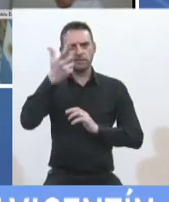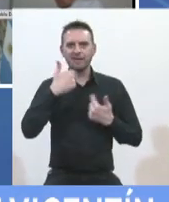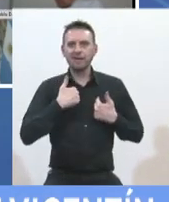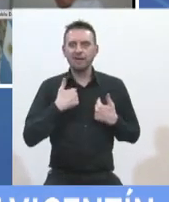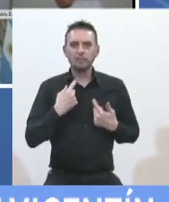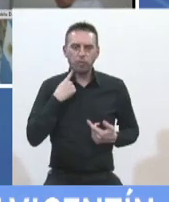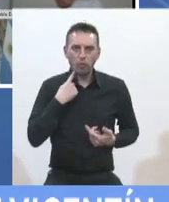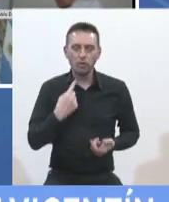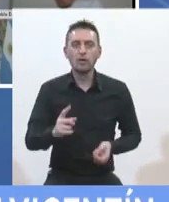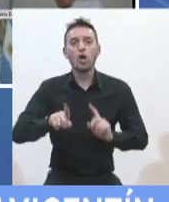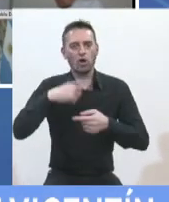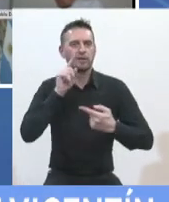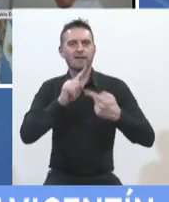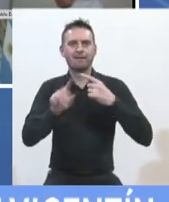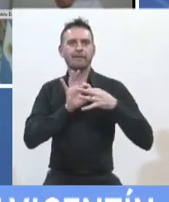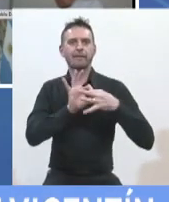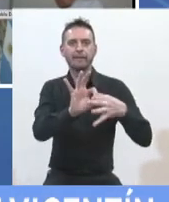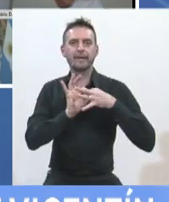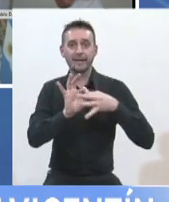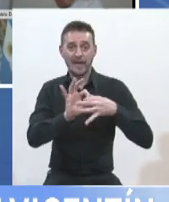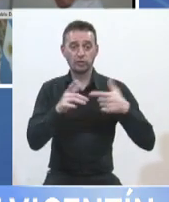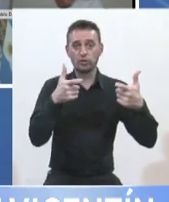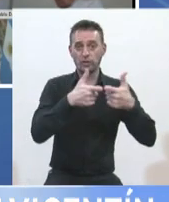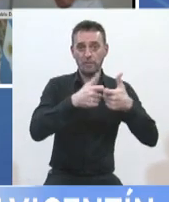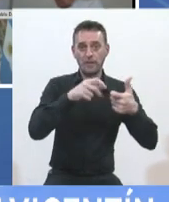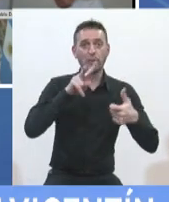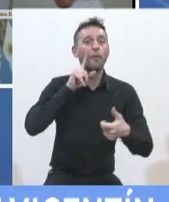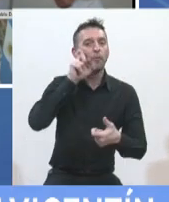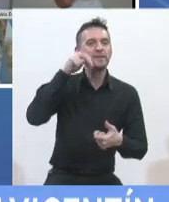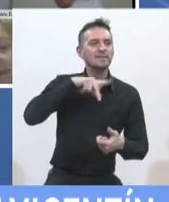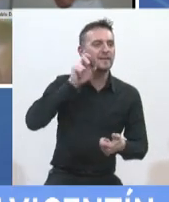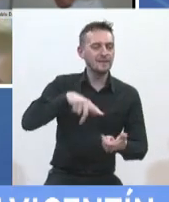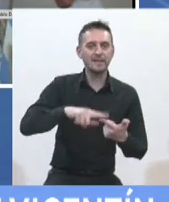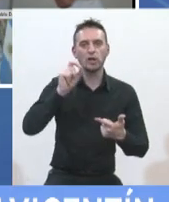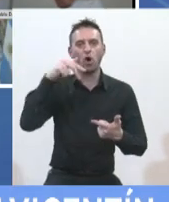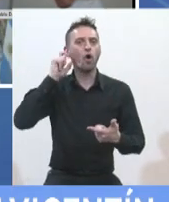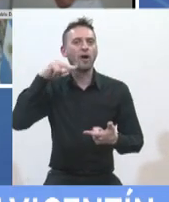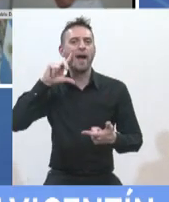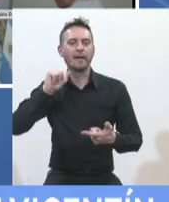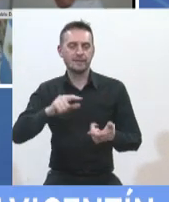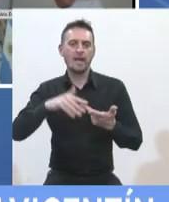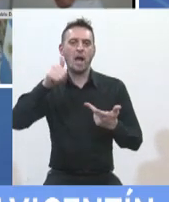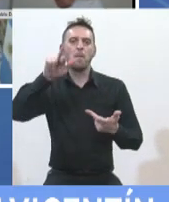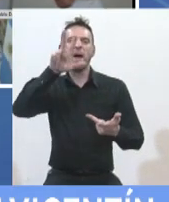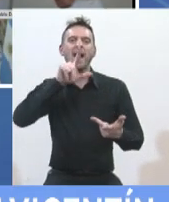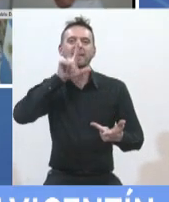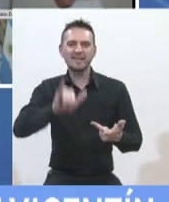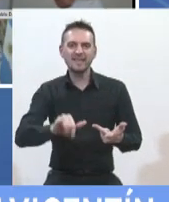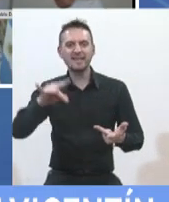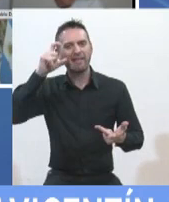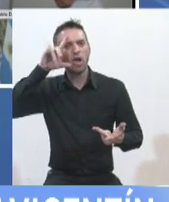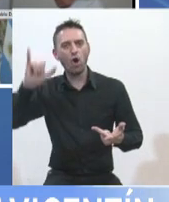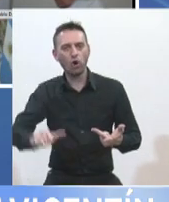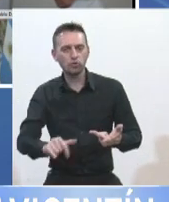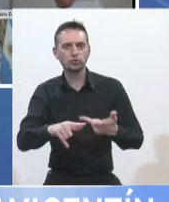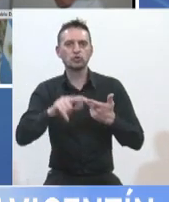se habló de la relación de la empresa vicentín con onganía martínez de dos con la fuga yo